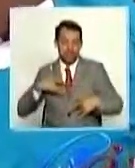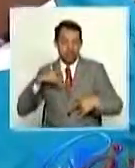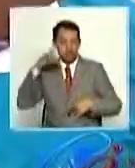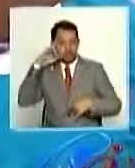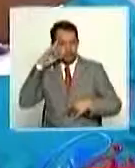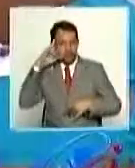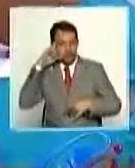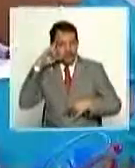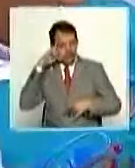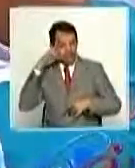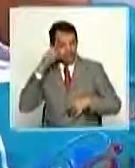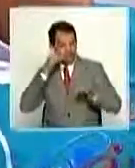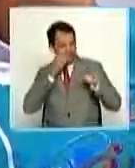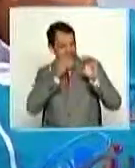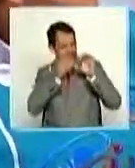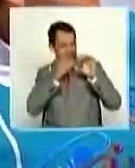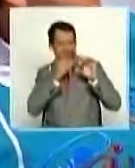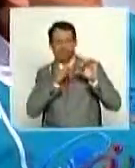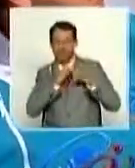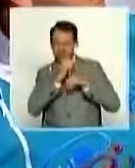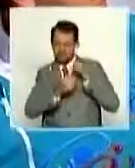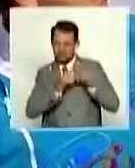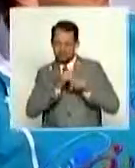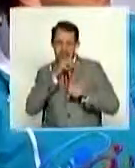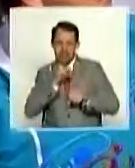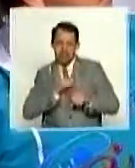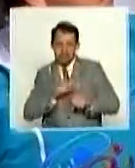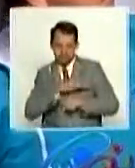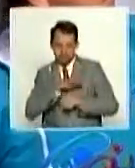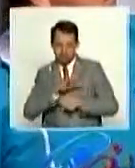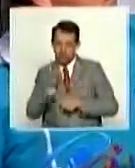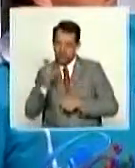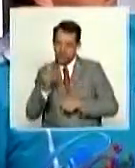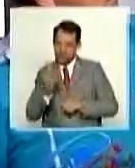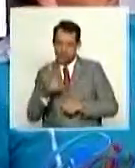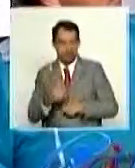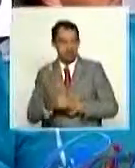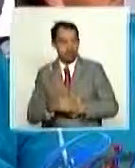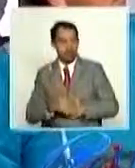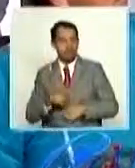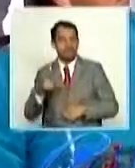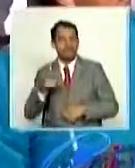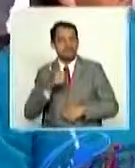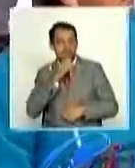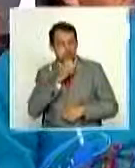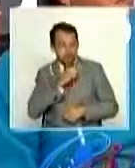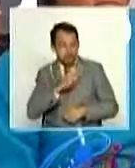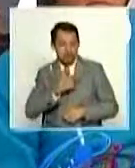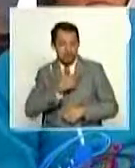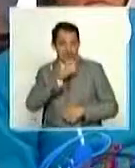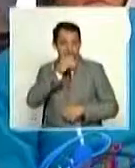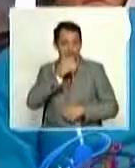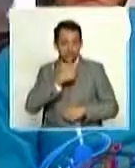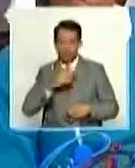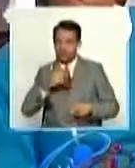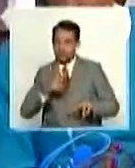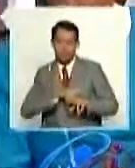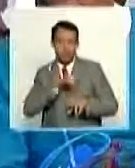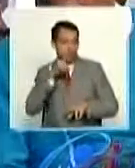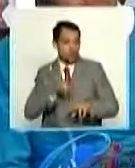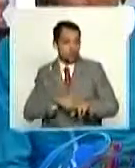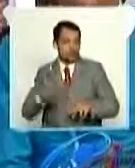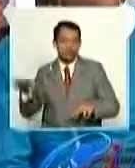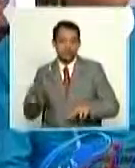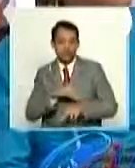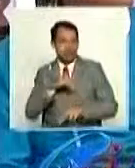ginecólogo por la edad que tiene. Y eso pasa a muchas personas con la prótesis. No, usted ya no necesita ir donde el odontólogo, como no tiene